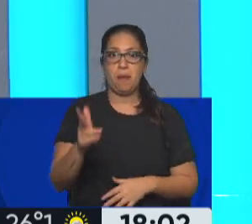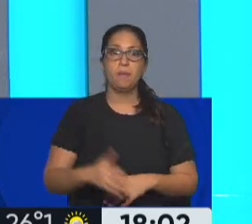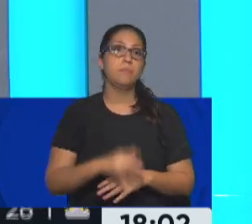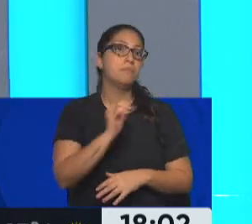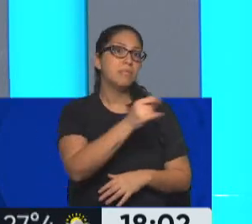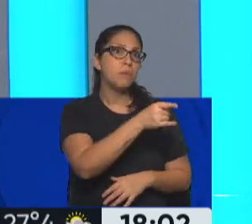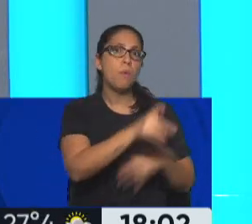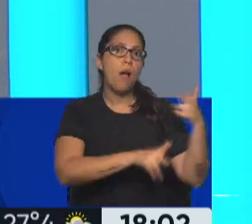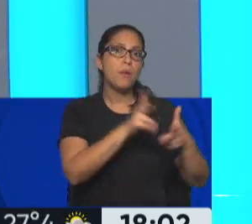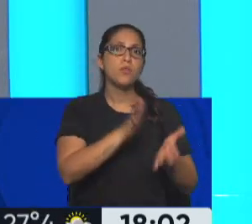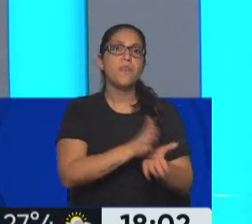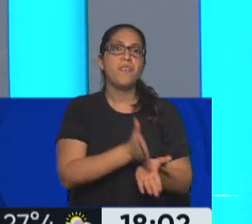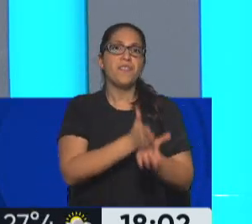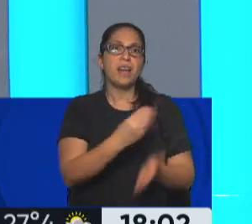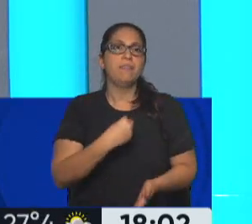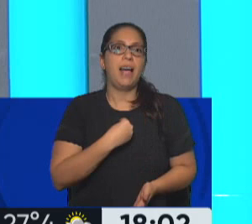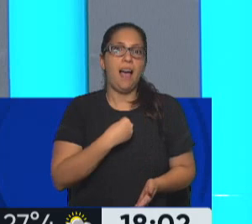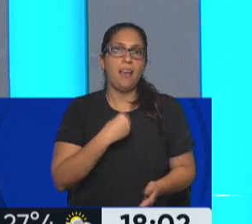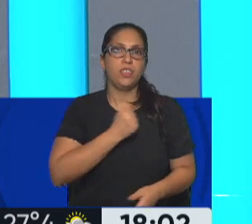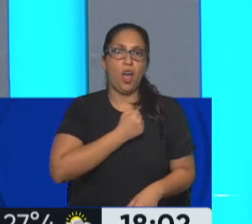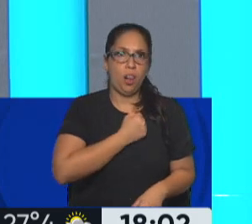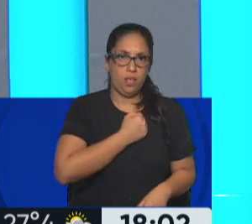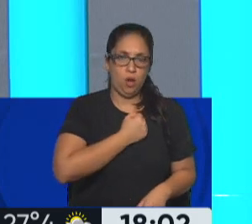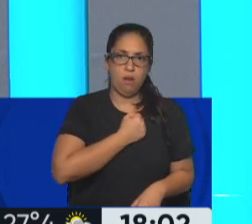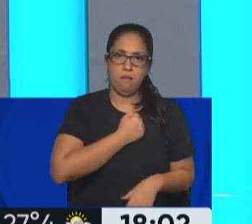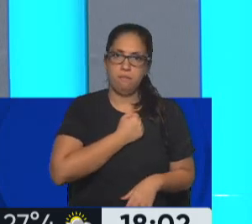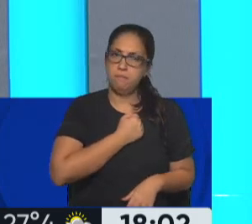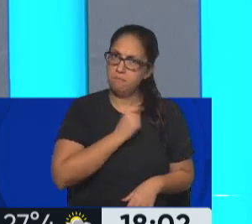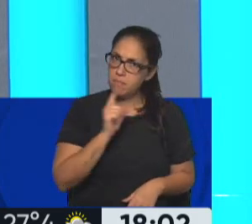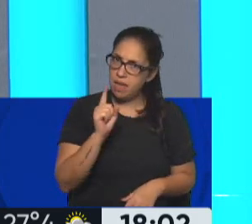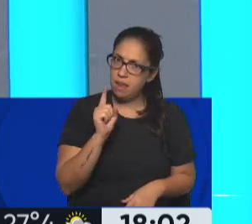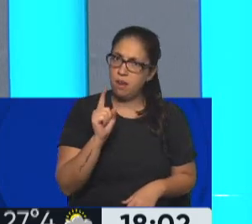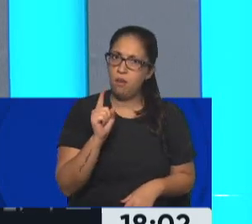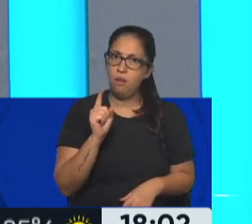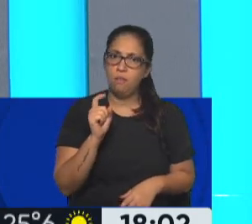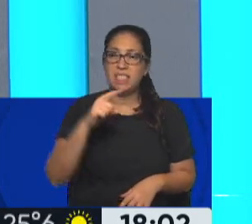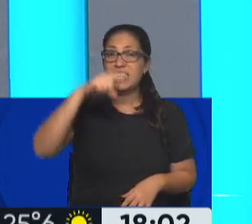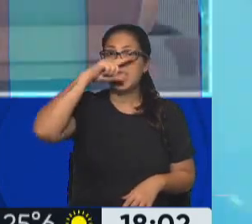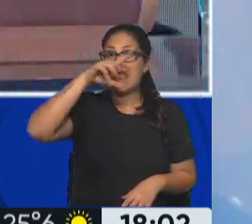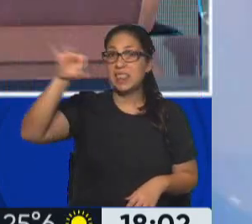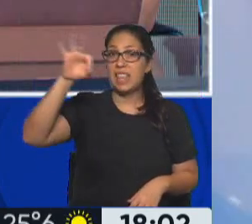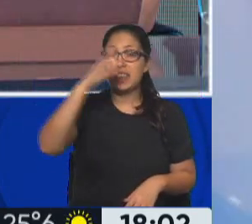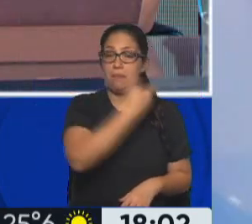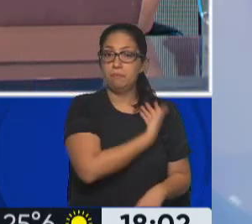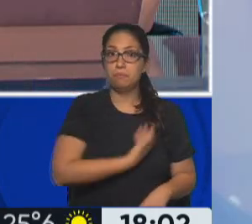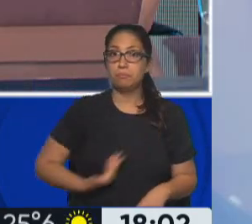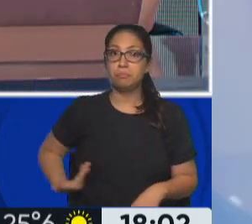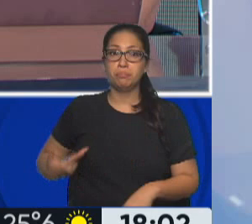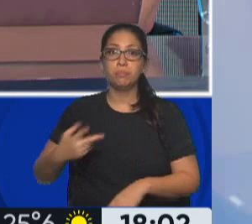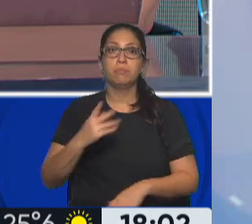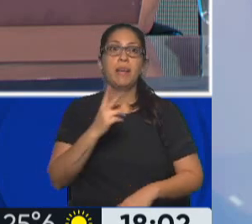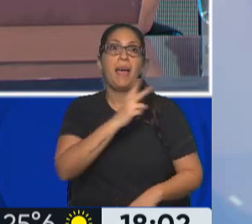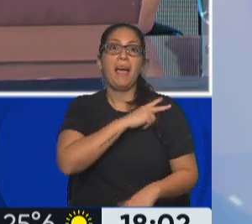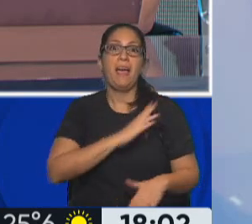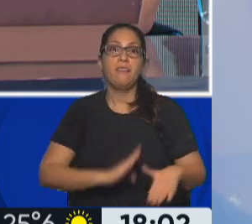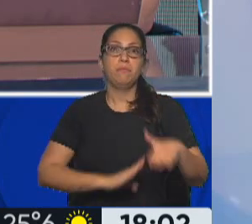vos lo mencionabas, por un lado, y también remarcar las decenas, más de 70 jefes de Estado que van a estar presentes, que ya están